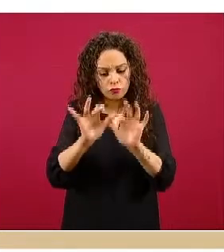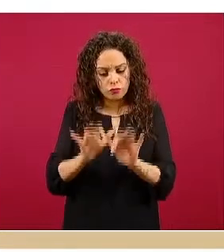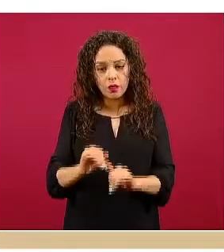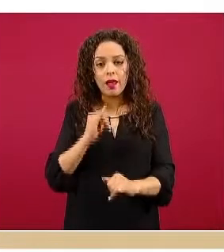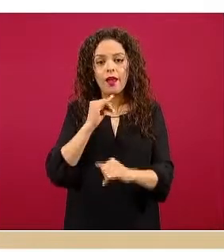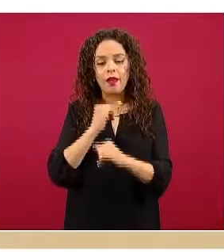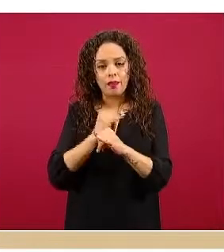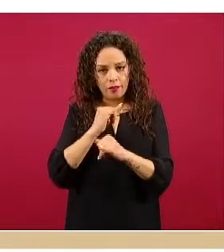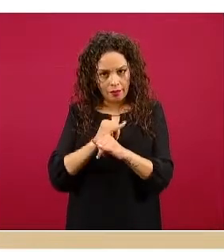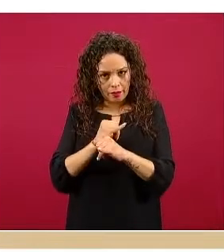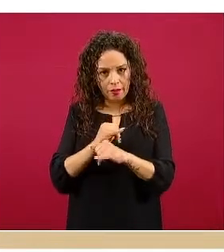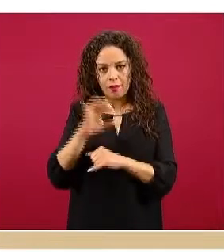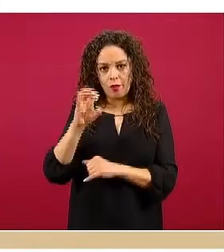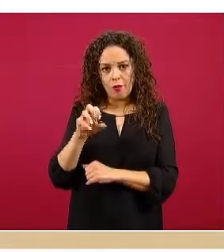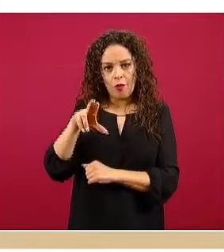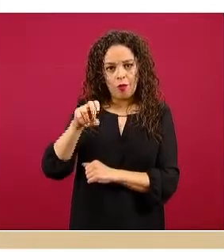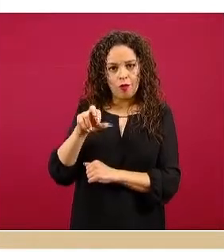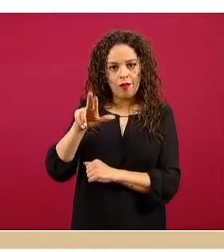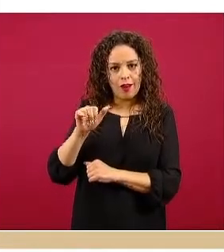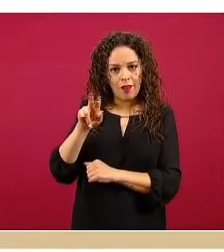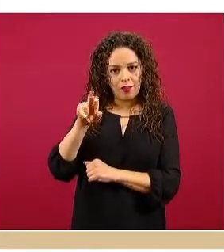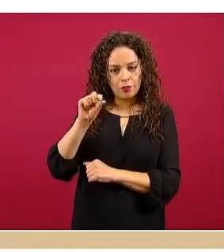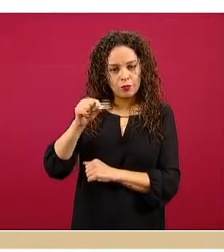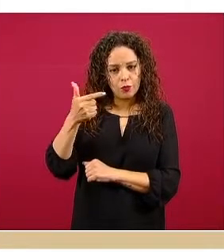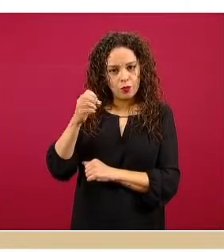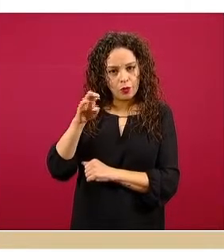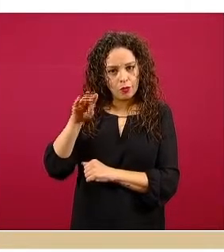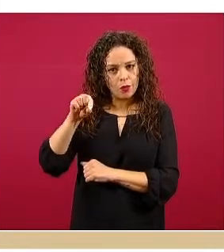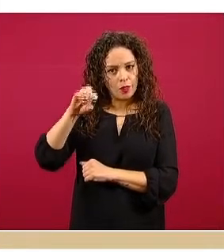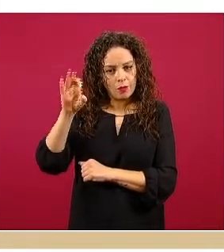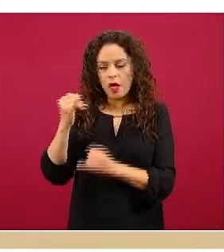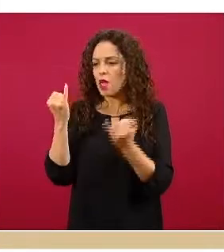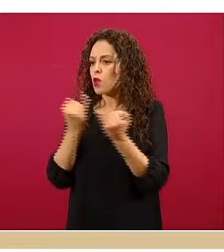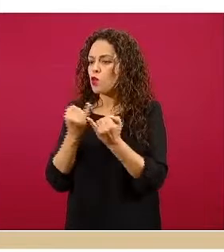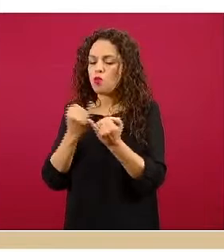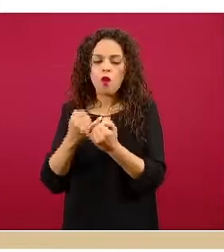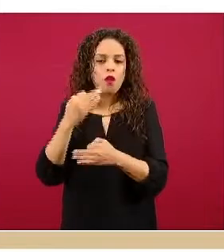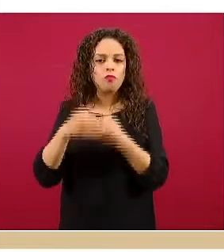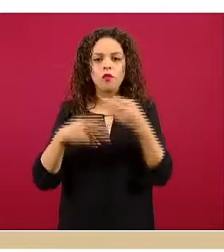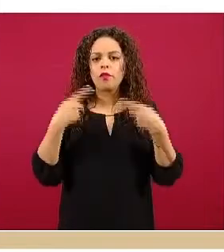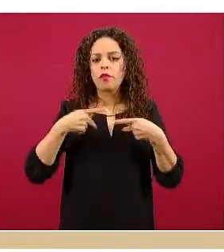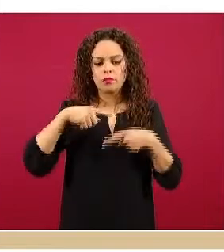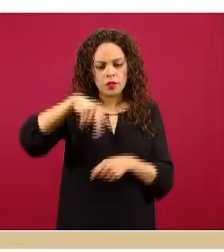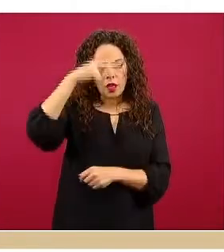coronavirus.gov.mx, al igual que lo hace cualquier ciudadano, cualquier portal.